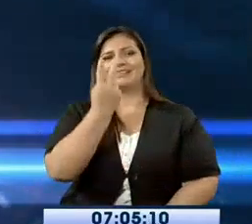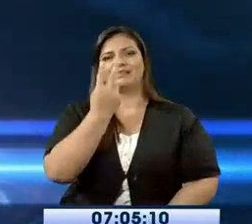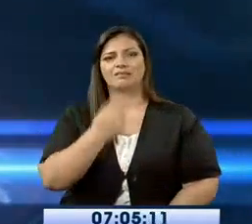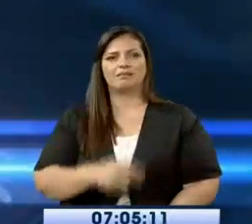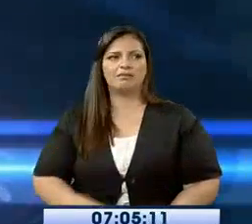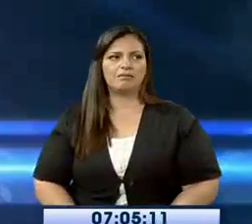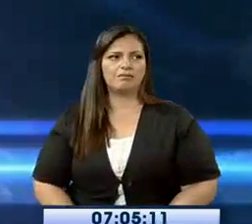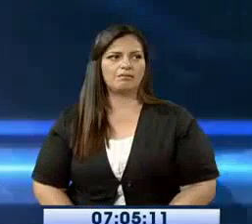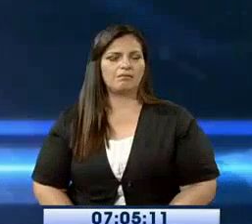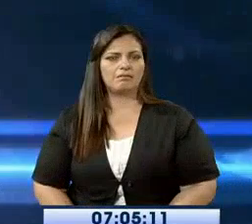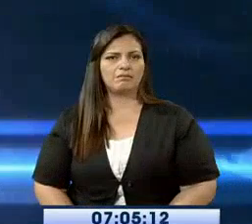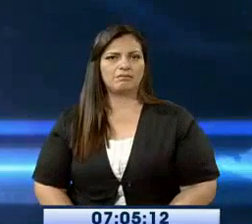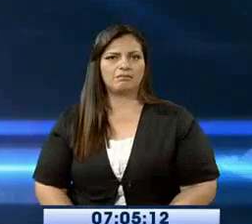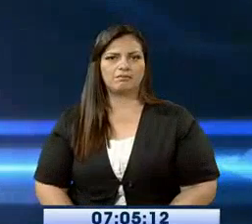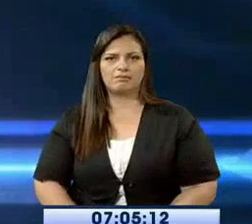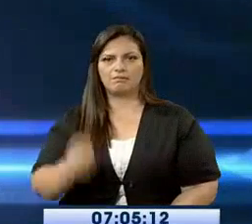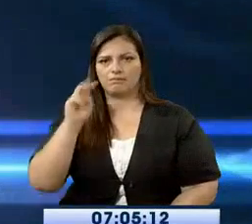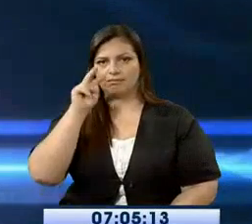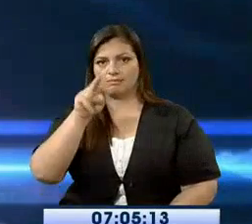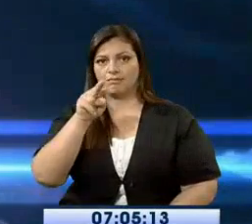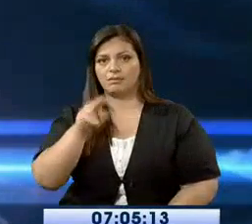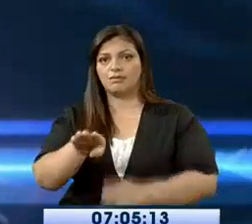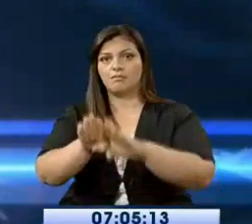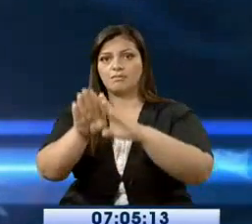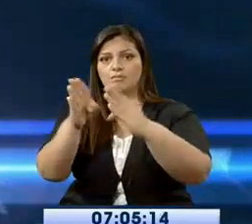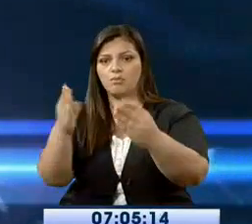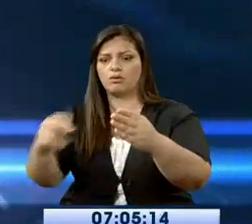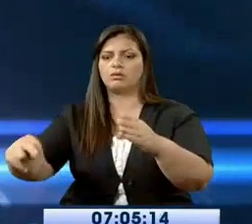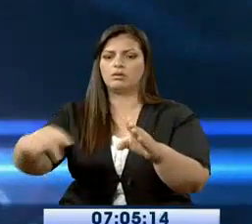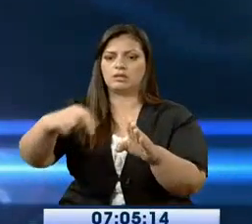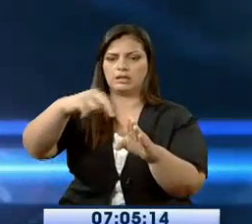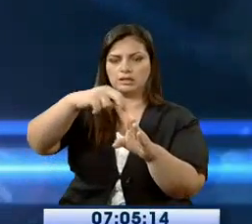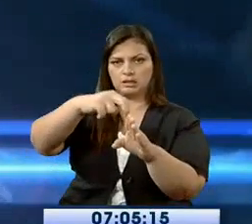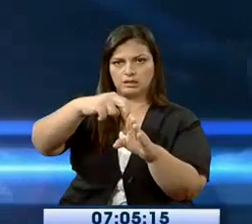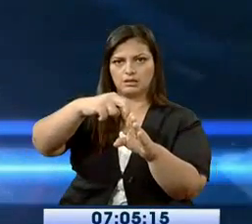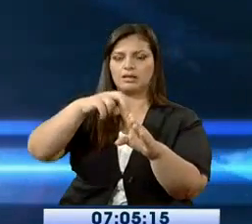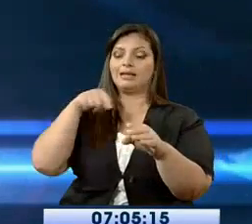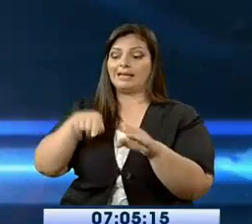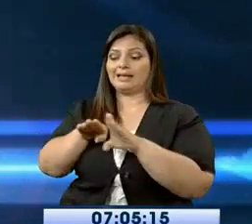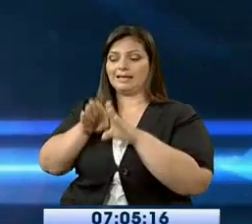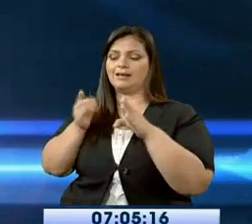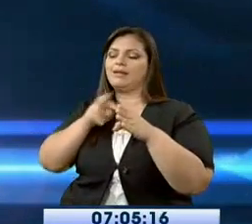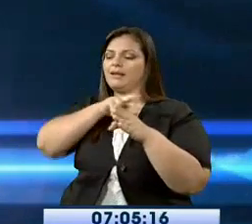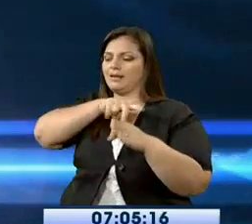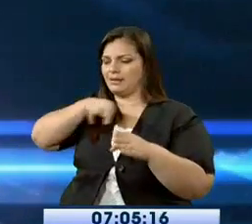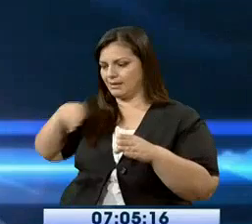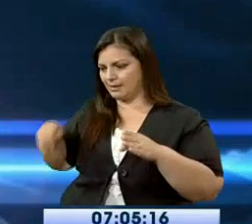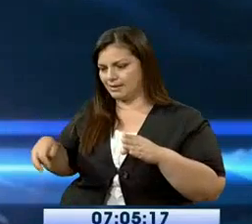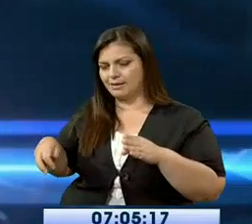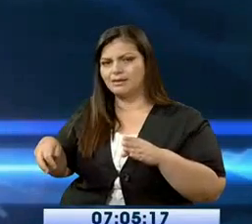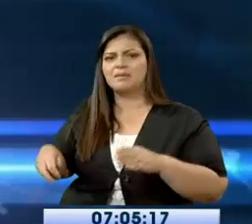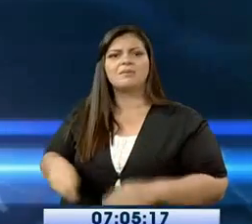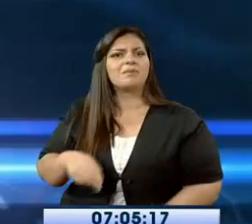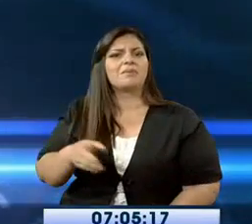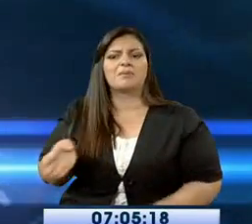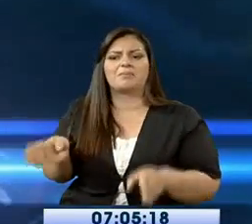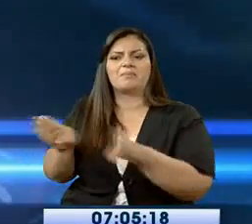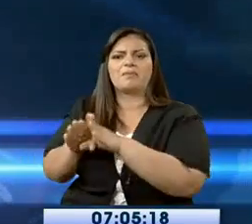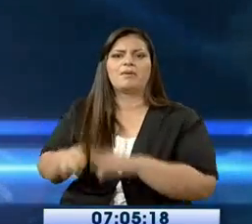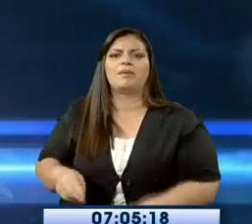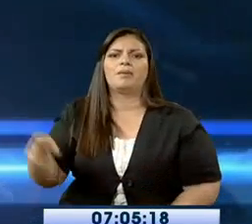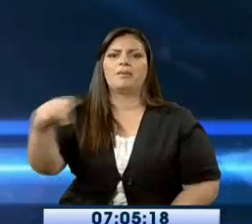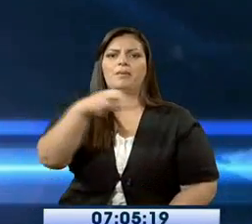esa señora adelante, a bajar por delante. Cuando él debe de bajar por la puerta trasera. No, y yo me pregunto, claro, uno dice,